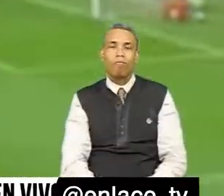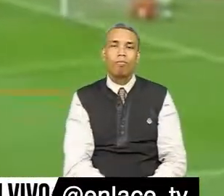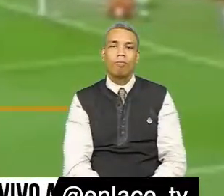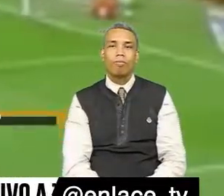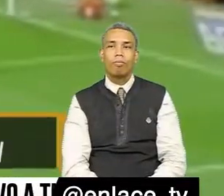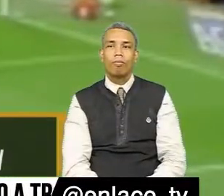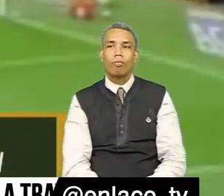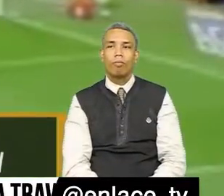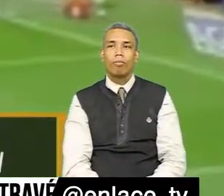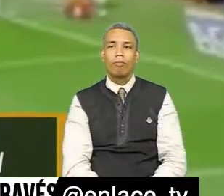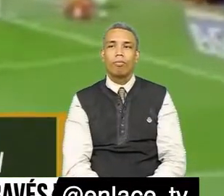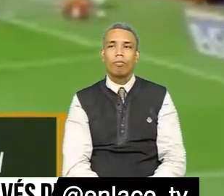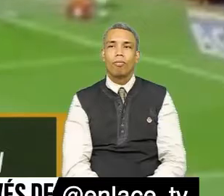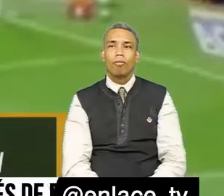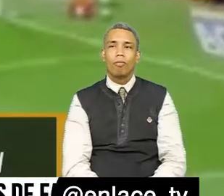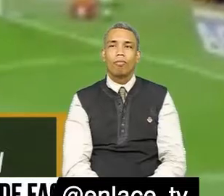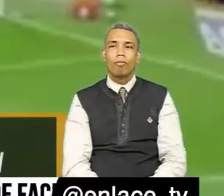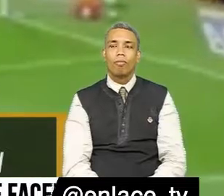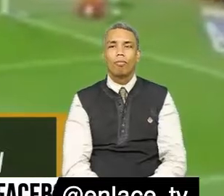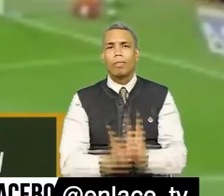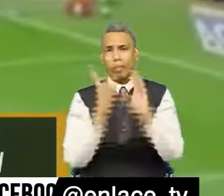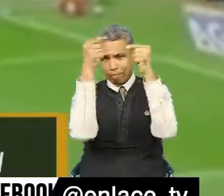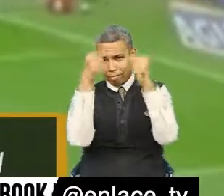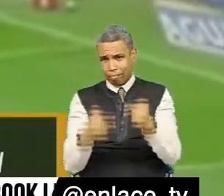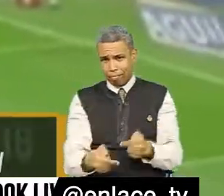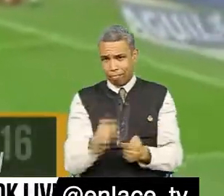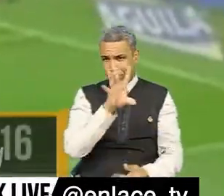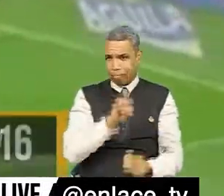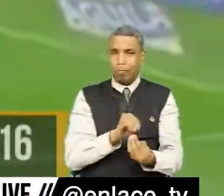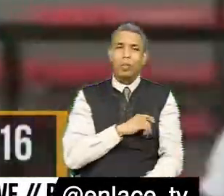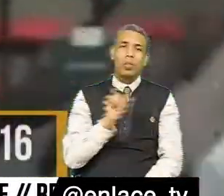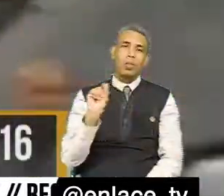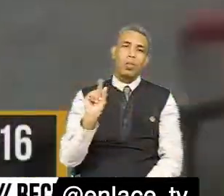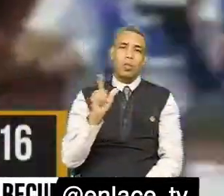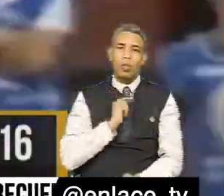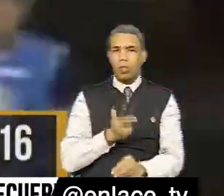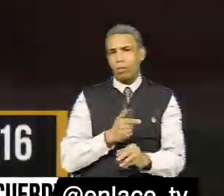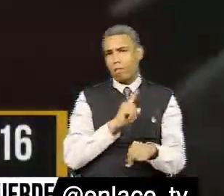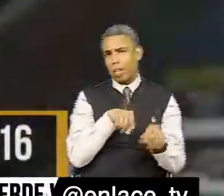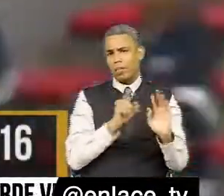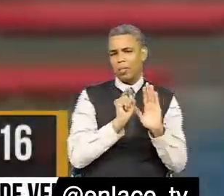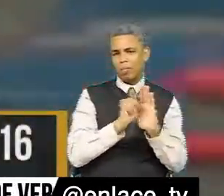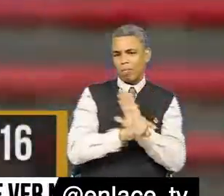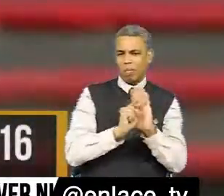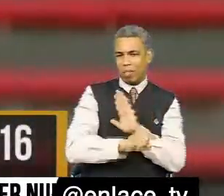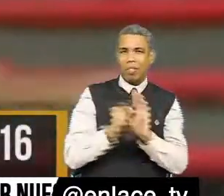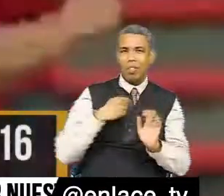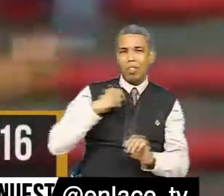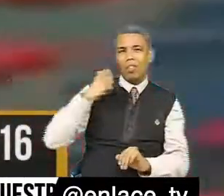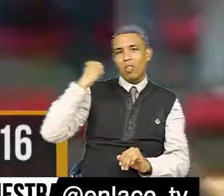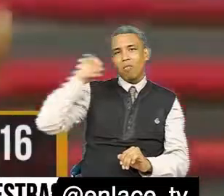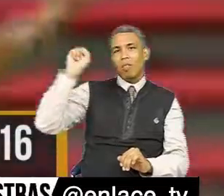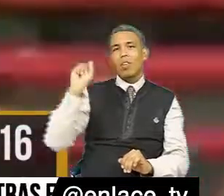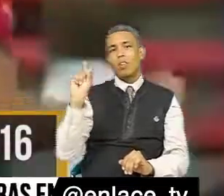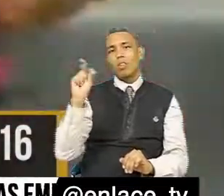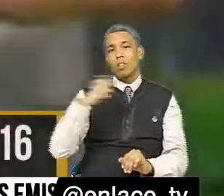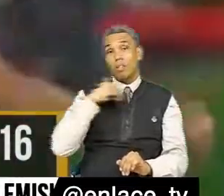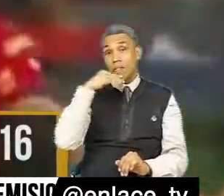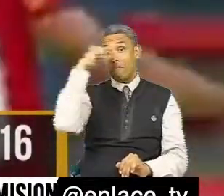de 11 partidos jugados 7 han sido ganados en los poderosos y la montaña se imponen de primero en la tabla deportivo independiente medellín